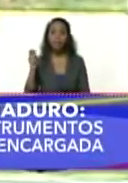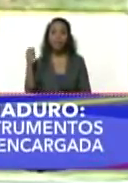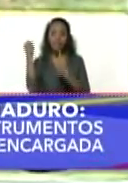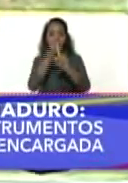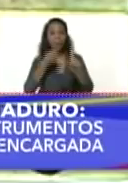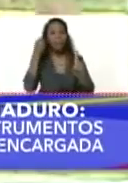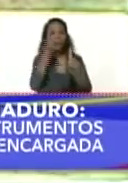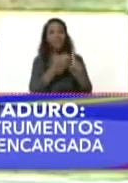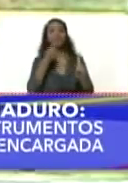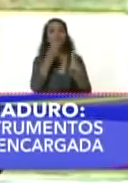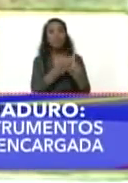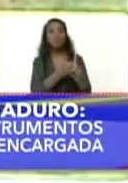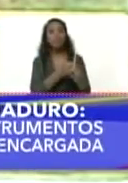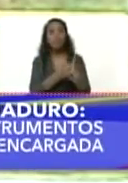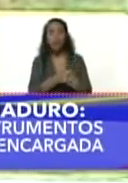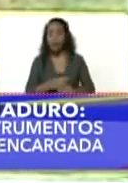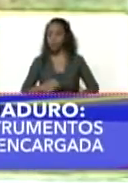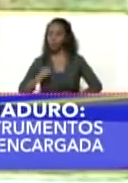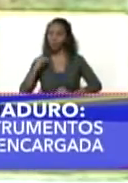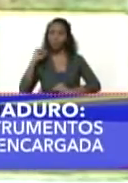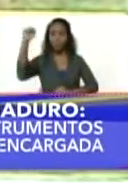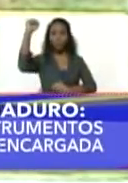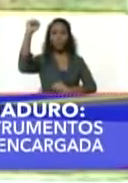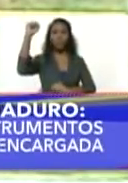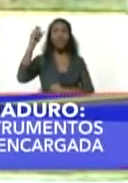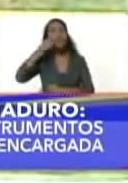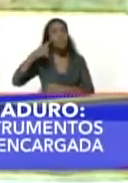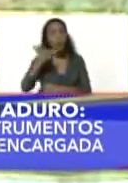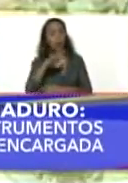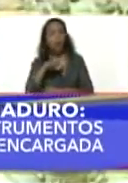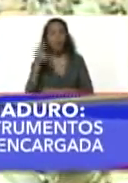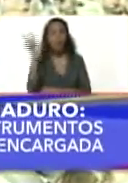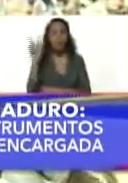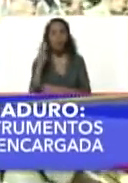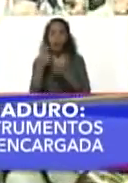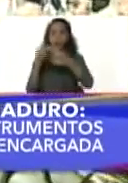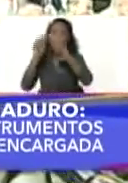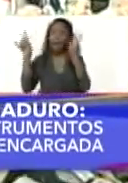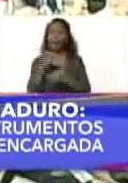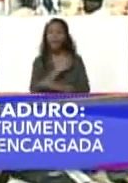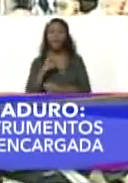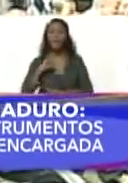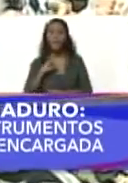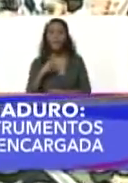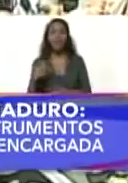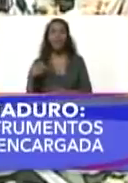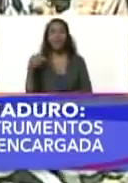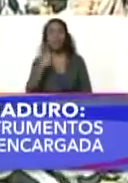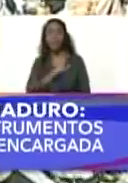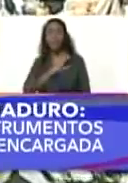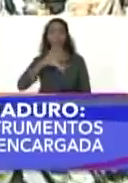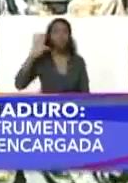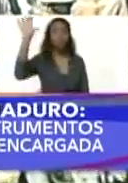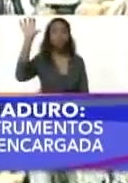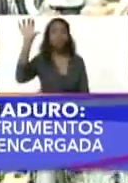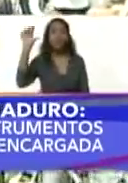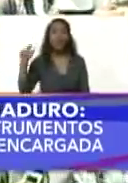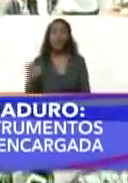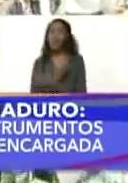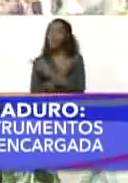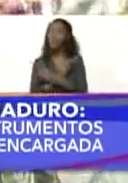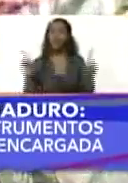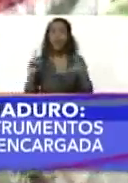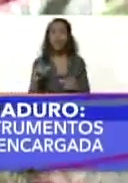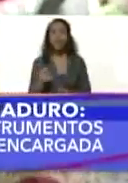batalla heroica del pueblo de Venezuela por la paz, por la independencia, por la soberanía nacional, por la democracia, por